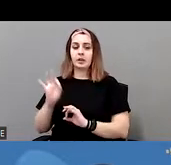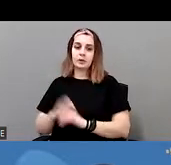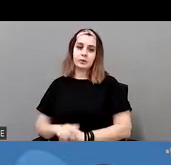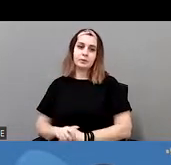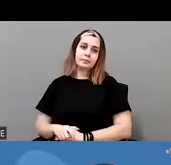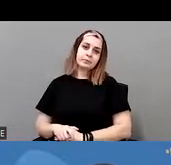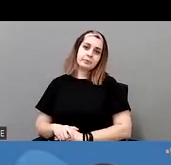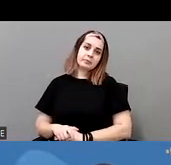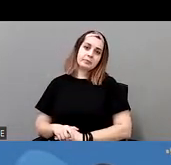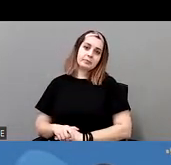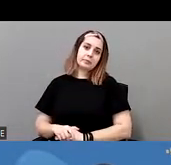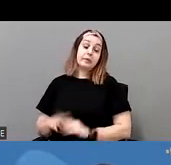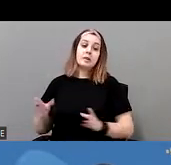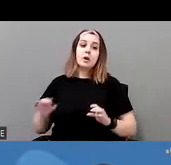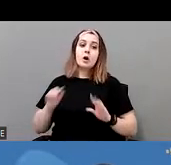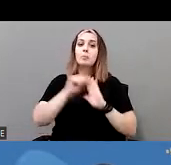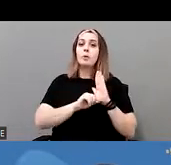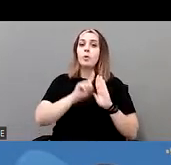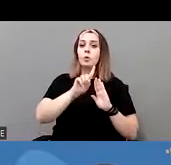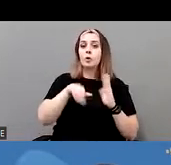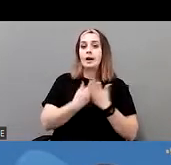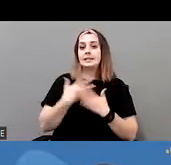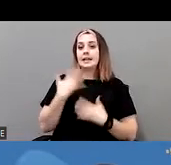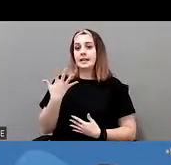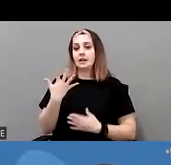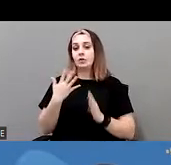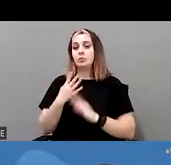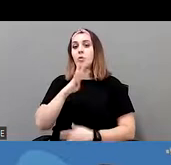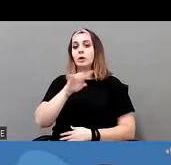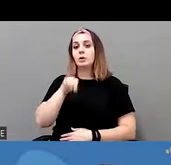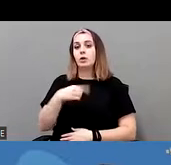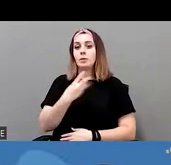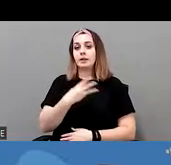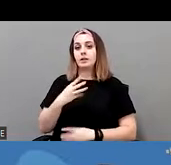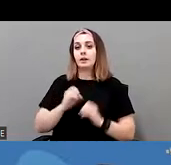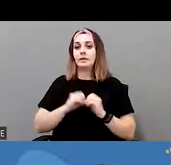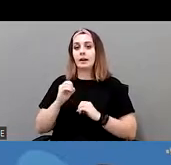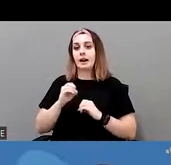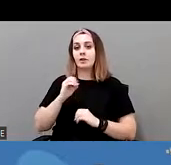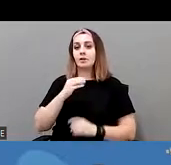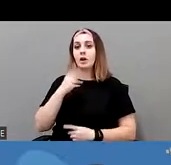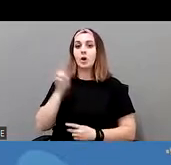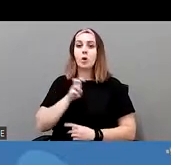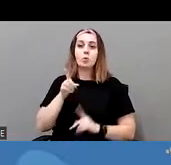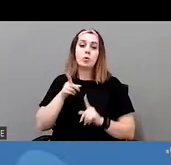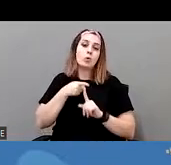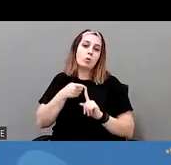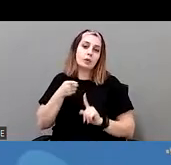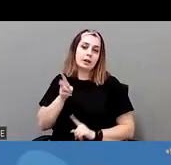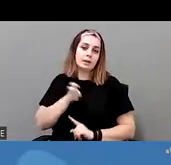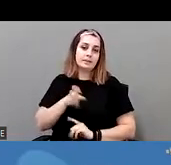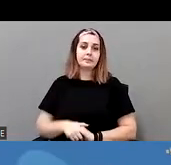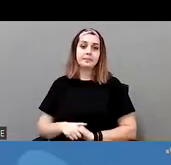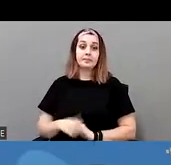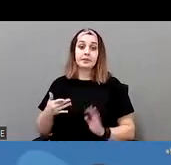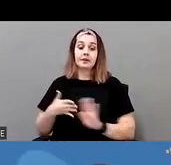un 51%, y han puntuado en una escala del 1 al 5 con un 4,39 el grado de utilidad de la formación, equiparándose